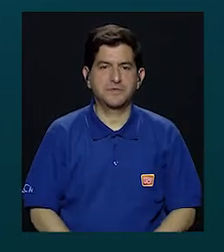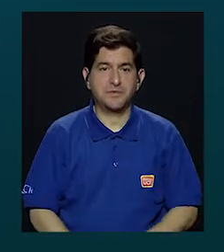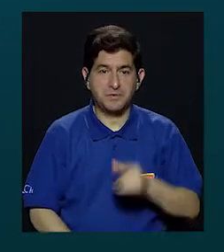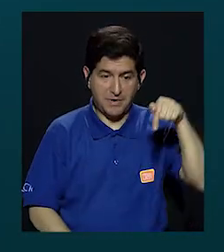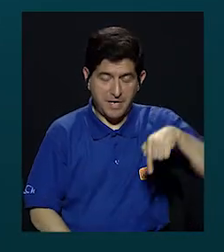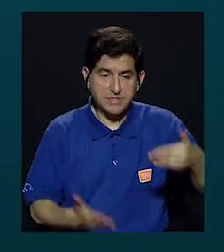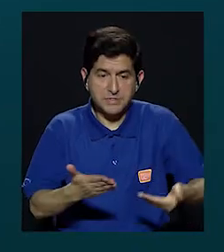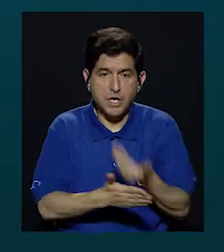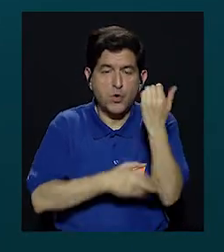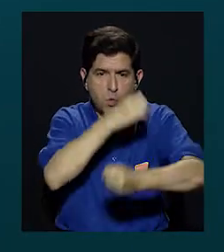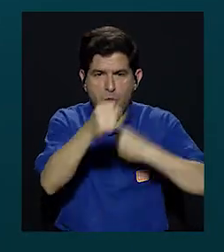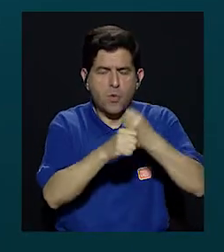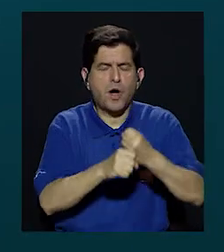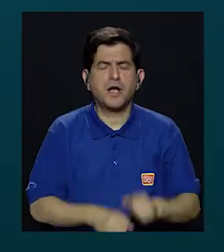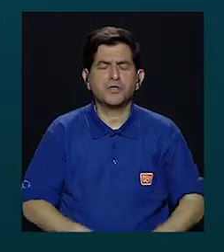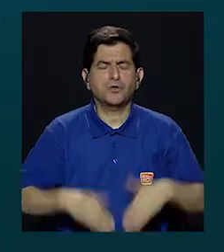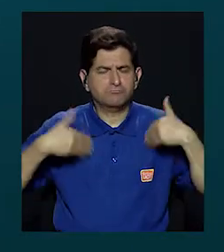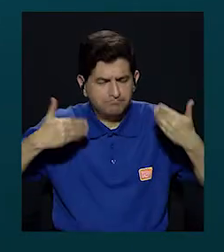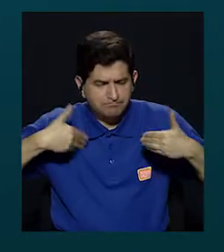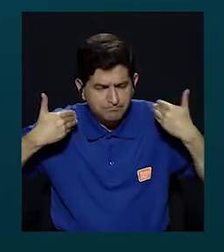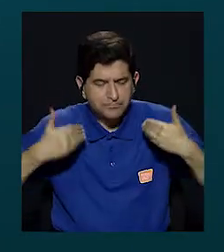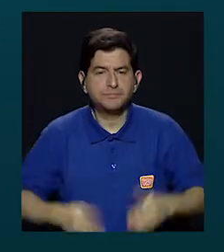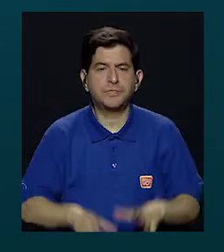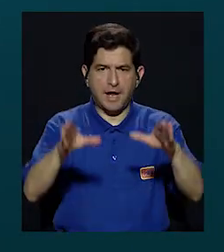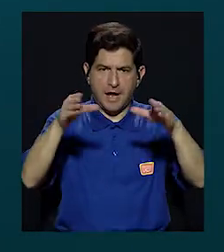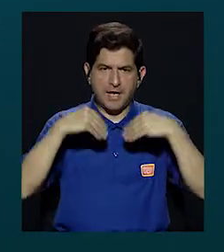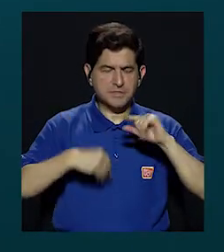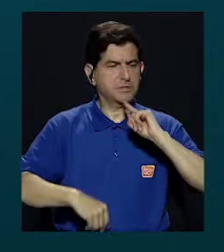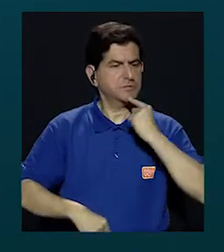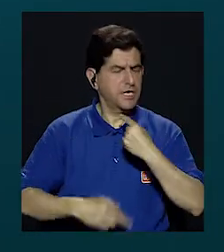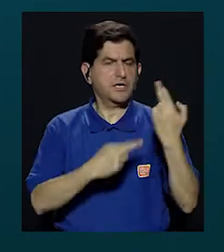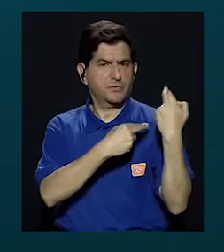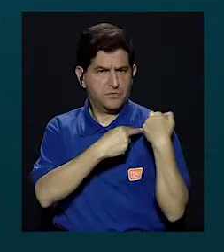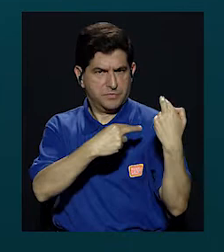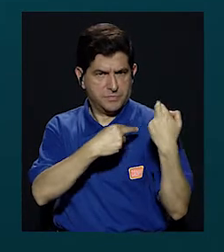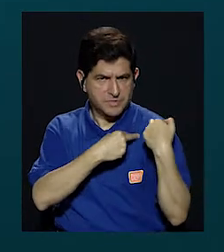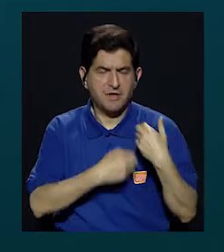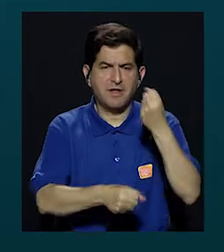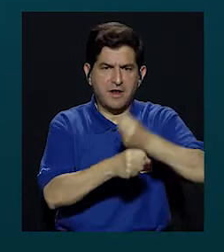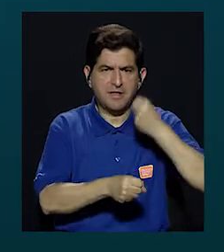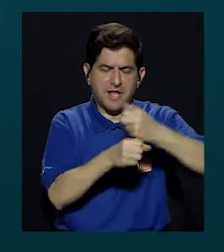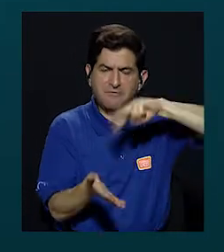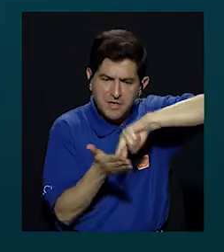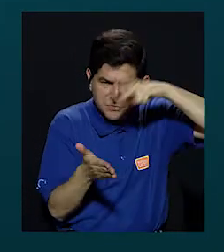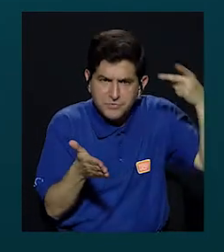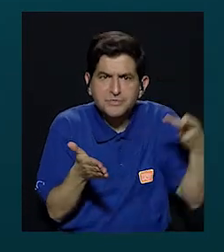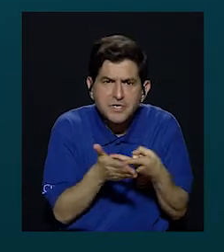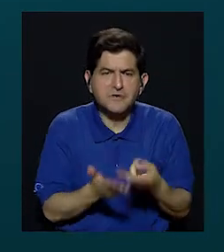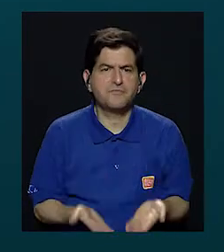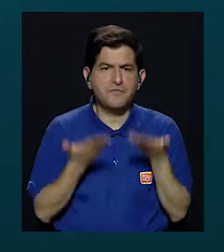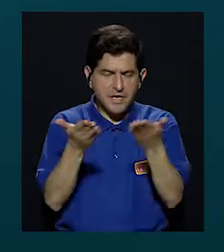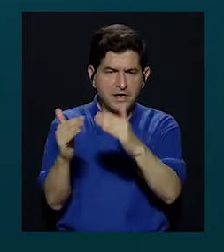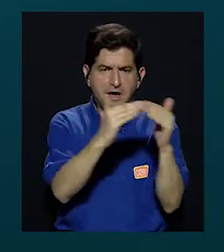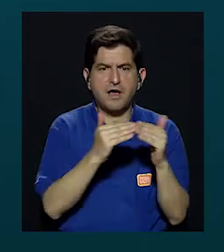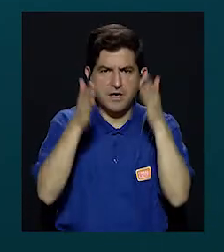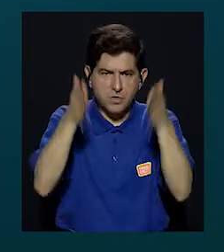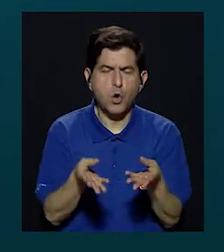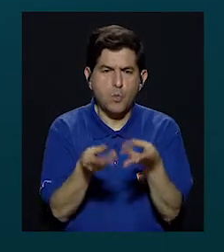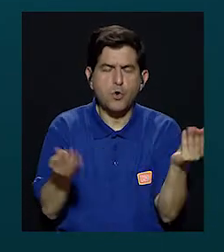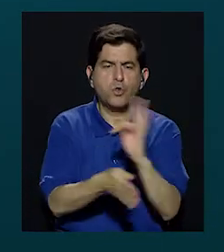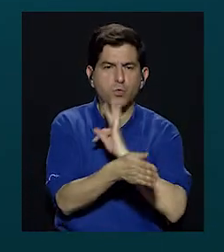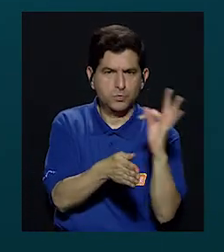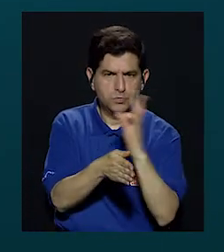recibimos este nuevo año con gran entusiasmo y asumimos con seriedad y responsabilidad el trabajo que implica entregarle a la